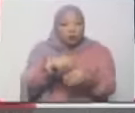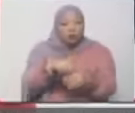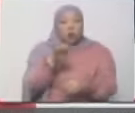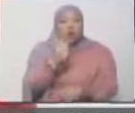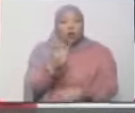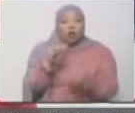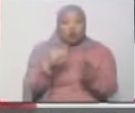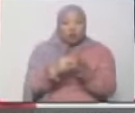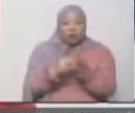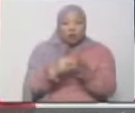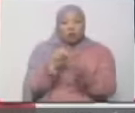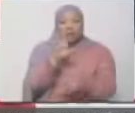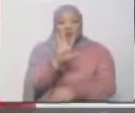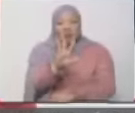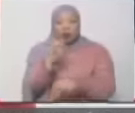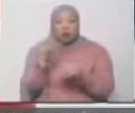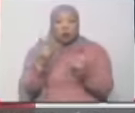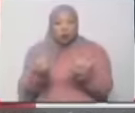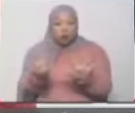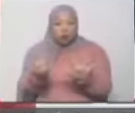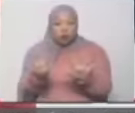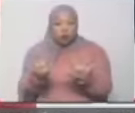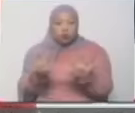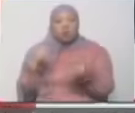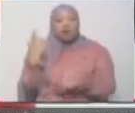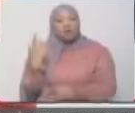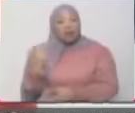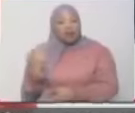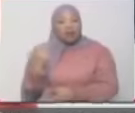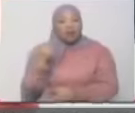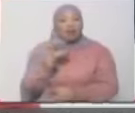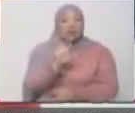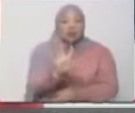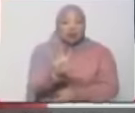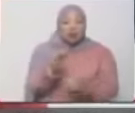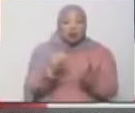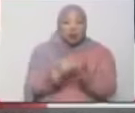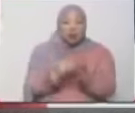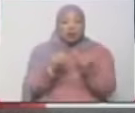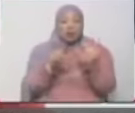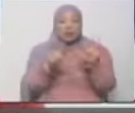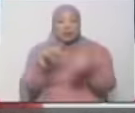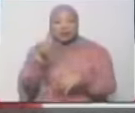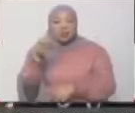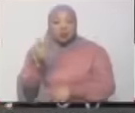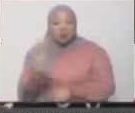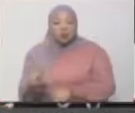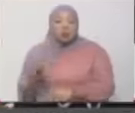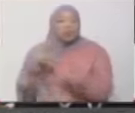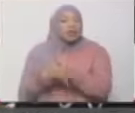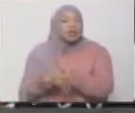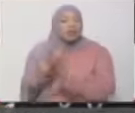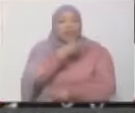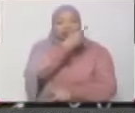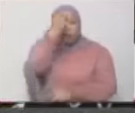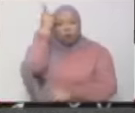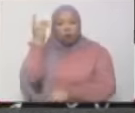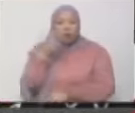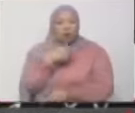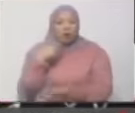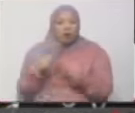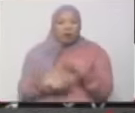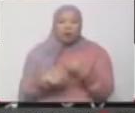4.508. Ahora podemos decir que podemos ir con 5.603, presidente. ¿Qué dice Diosdado de este proceso? Diosdado es experto